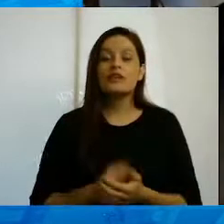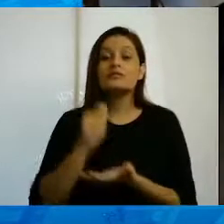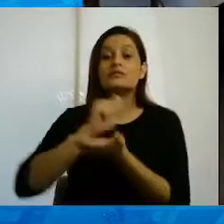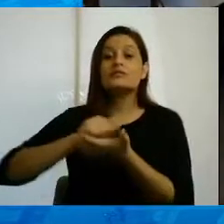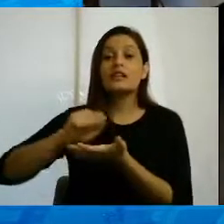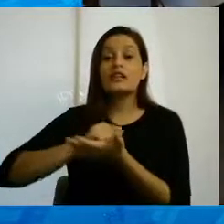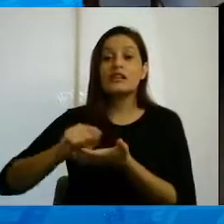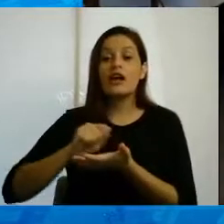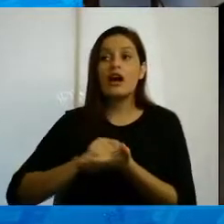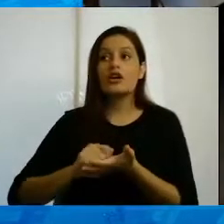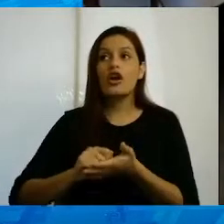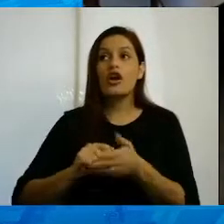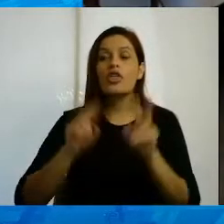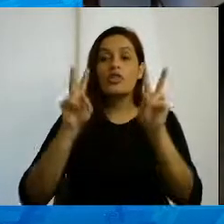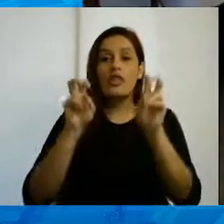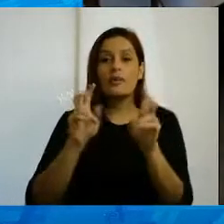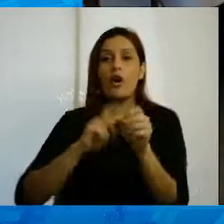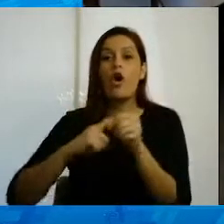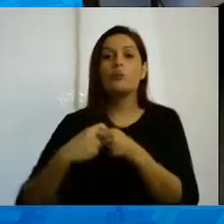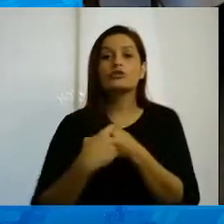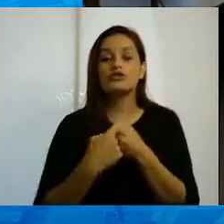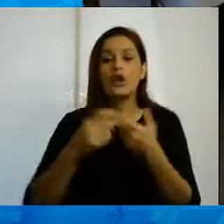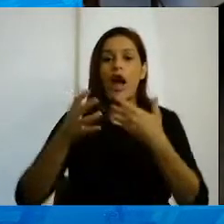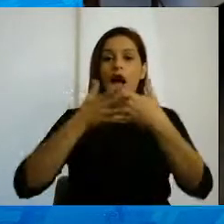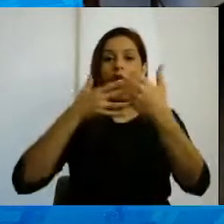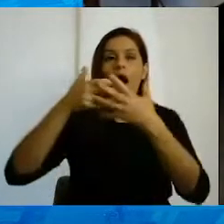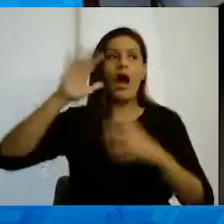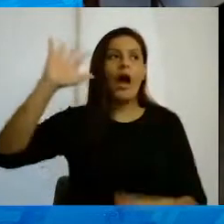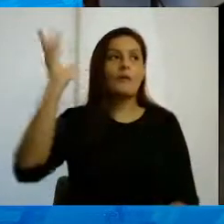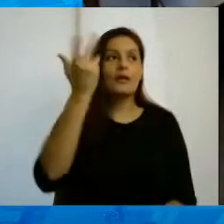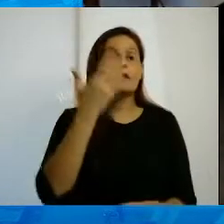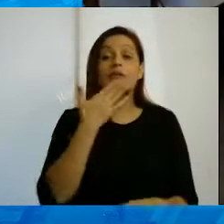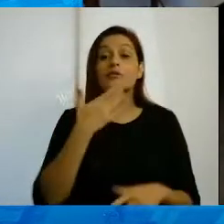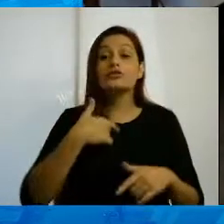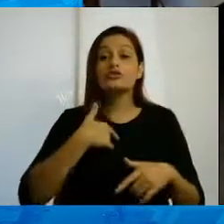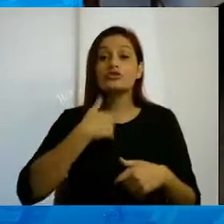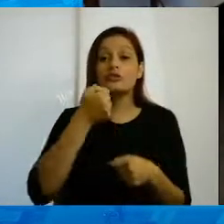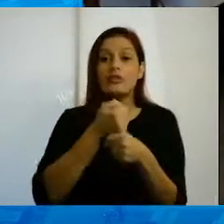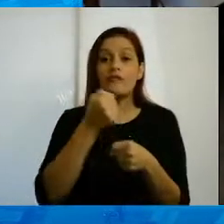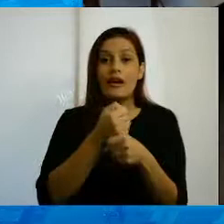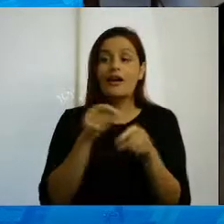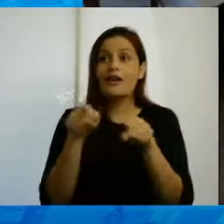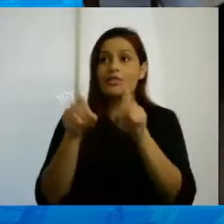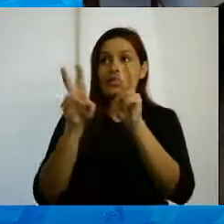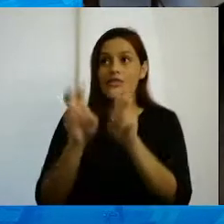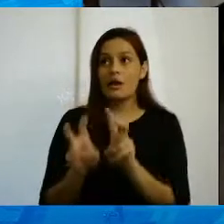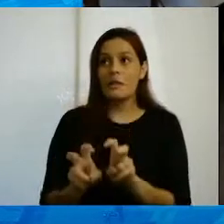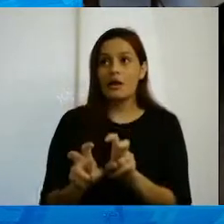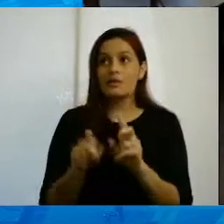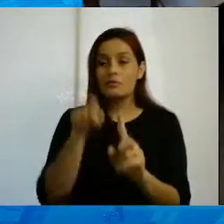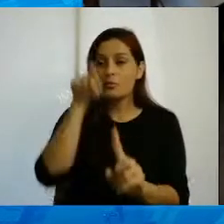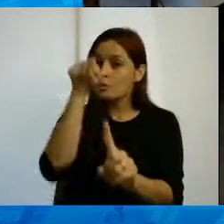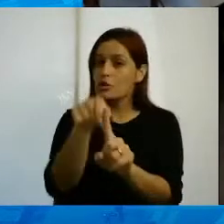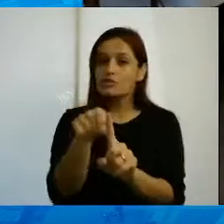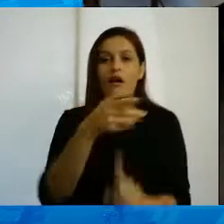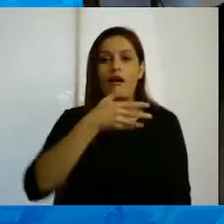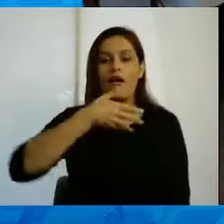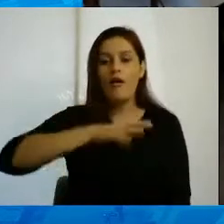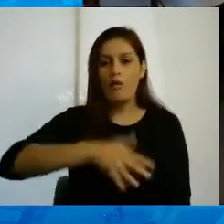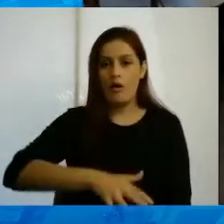secretario de la Comisión de Medio Ambiente. Y en ese sentido también abrirme a trabajar en esos temas, sobre todo en el tema del agua, como le